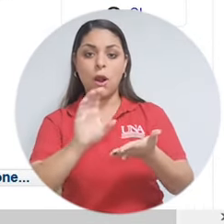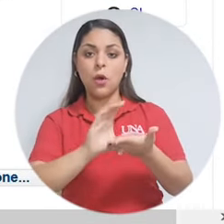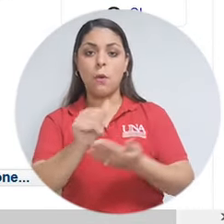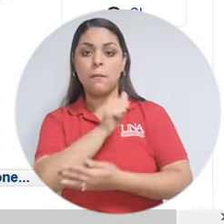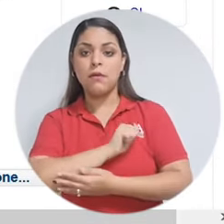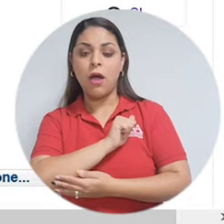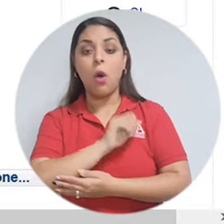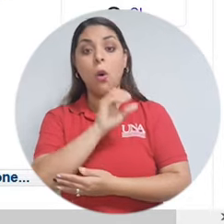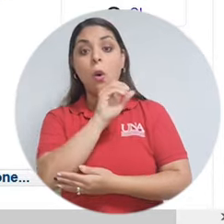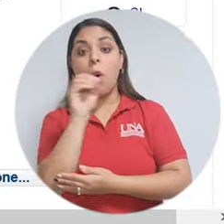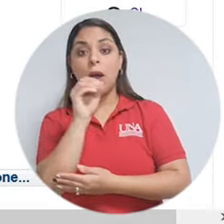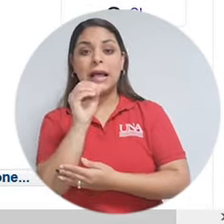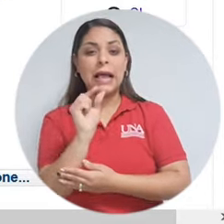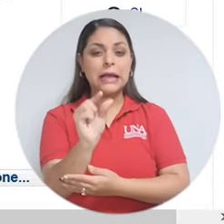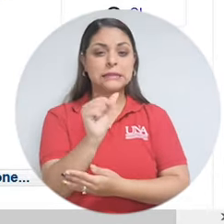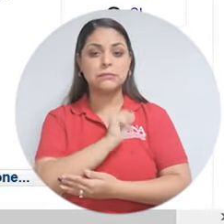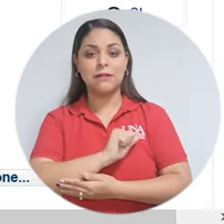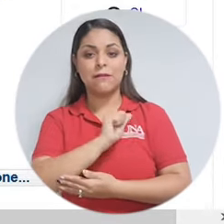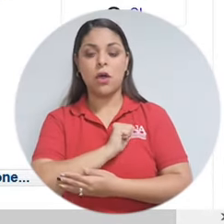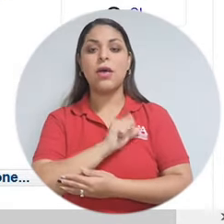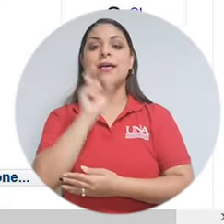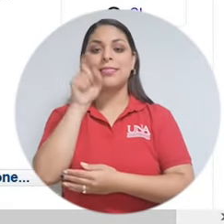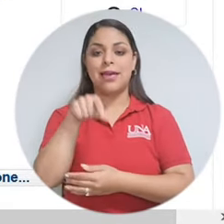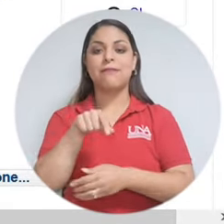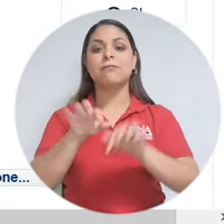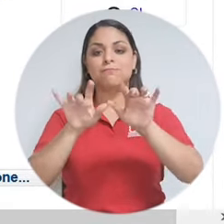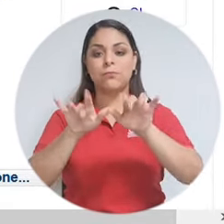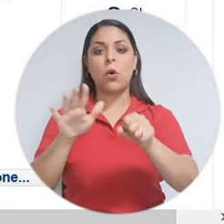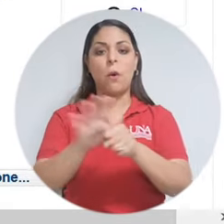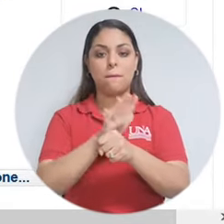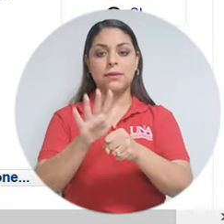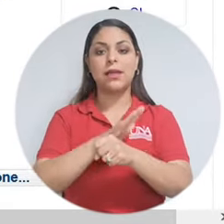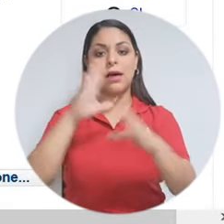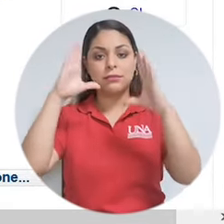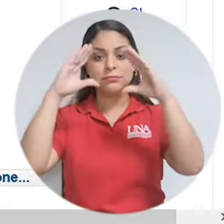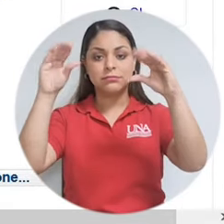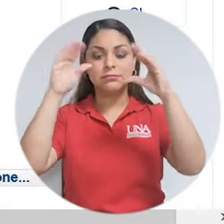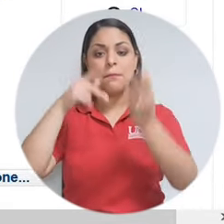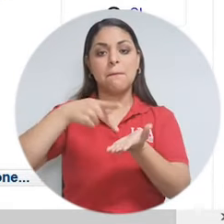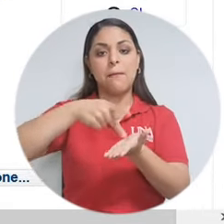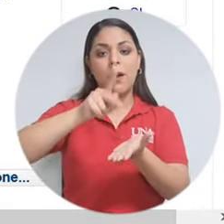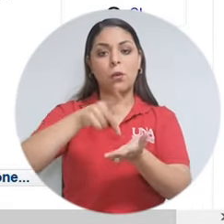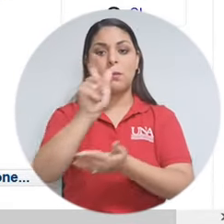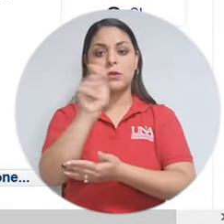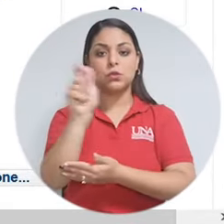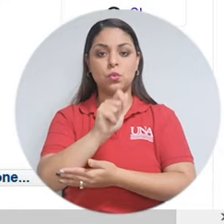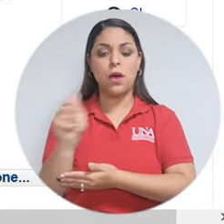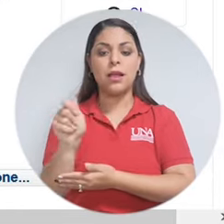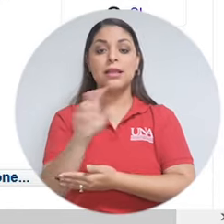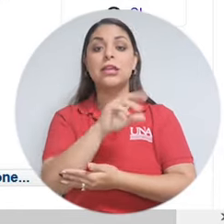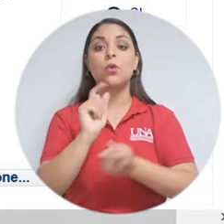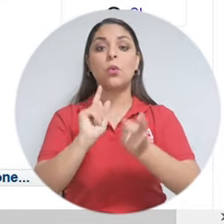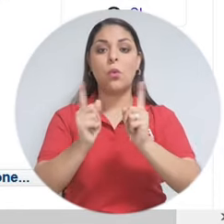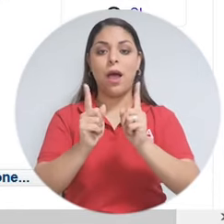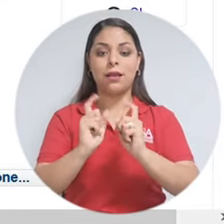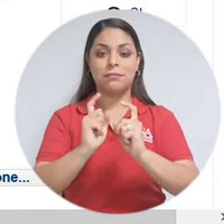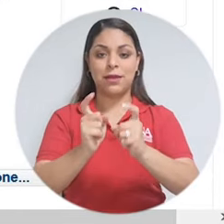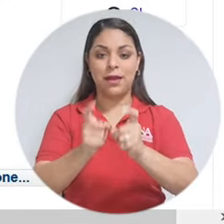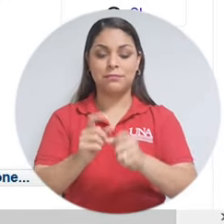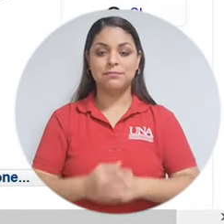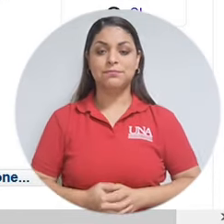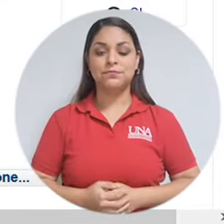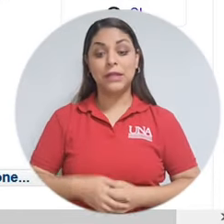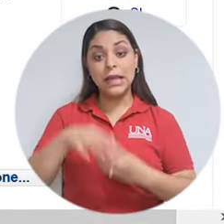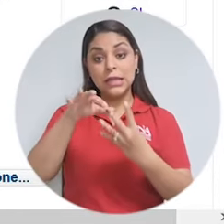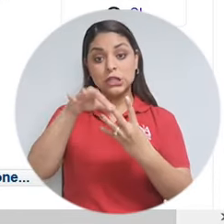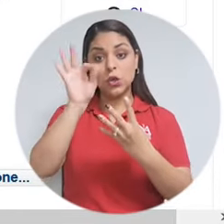semiprivado, deberá completar los datos del pago mensual y el indicador de tipo de beca. Seleccione